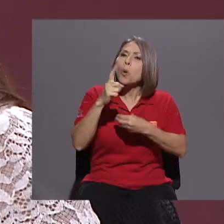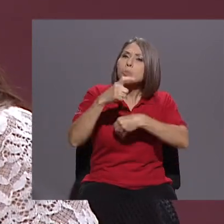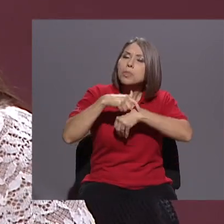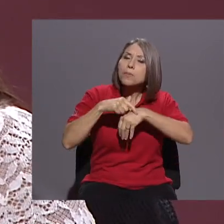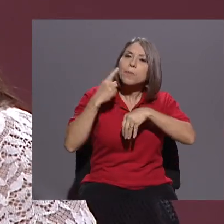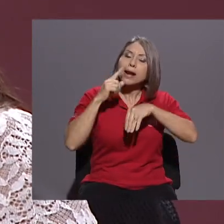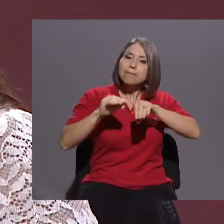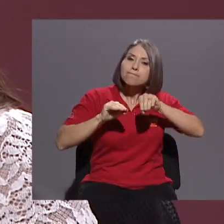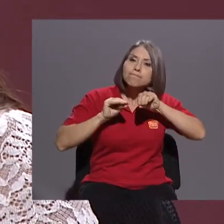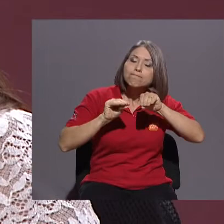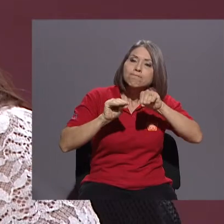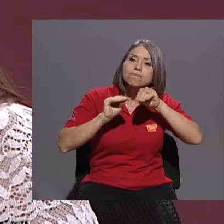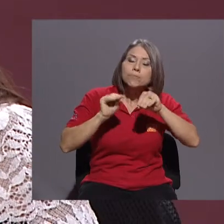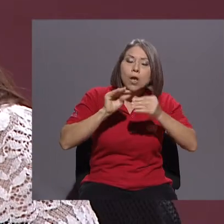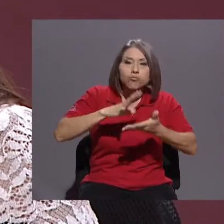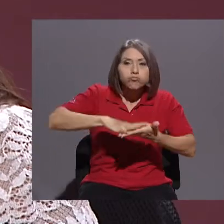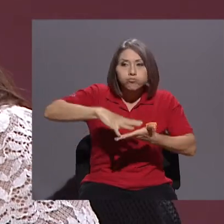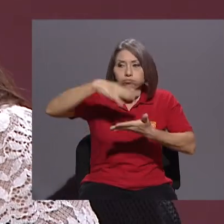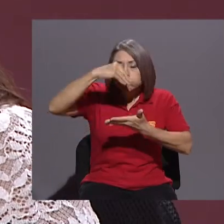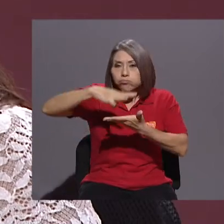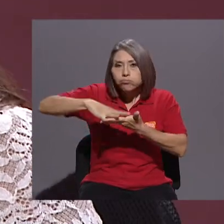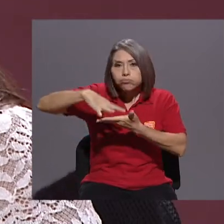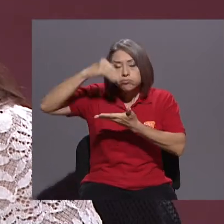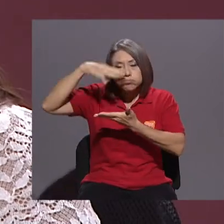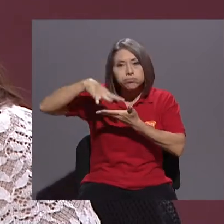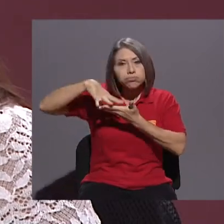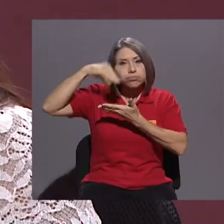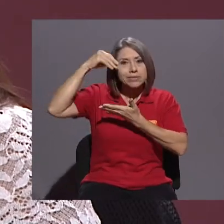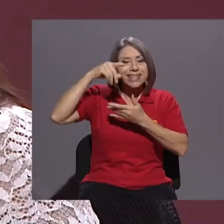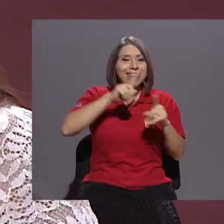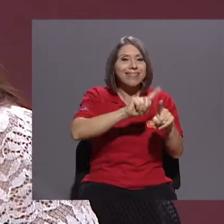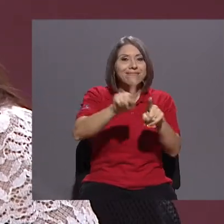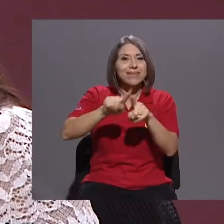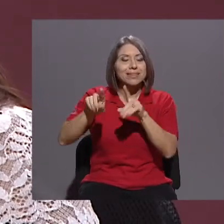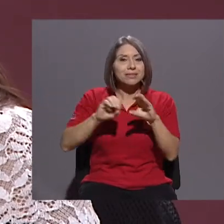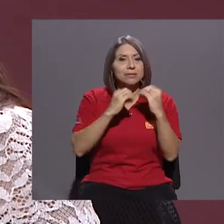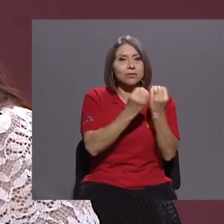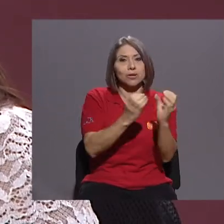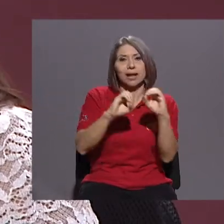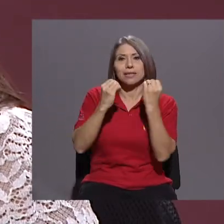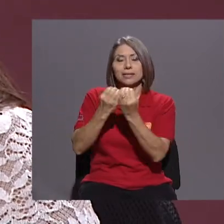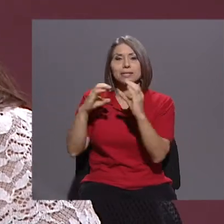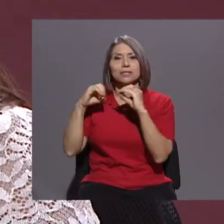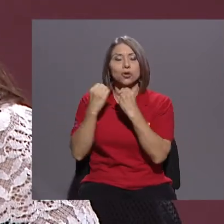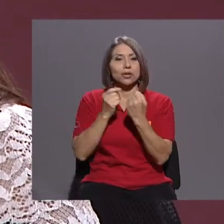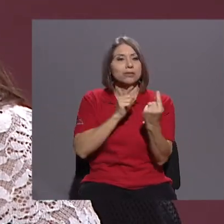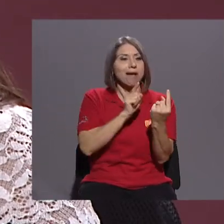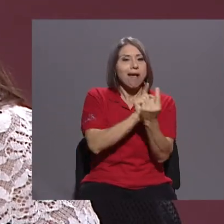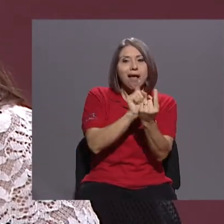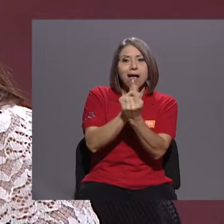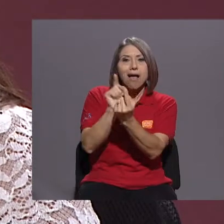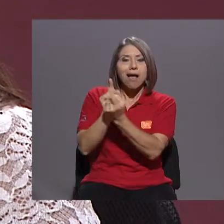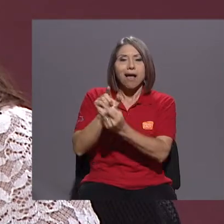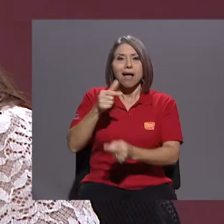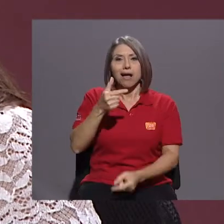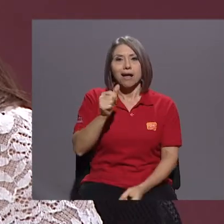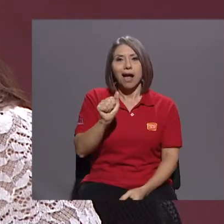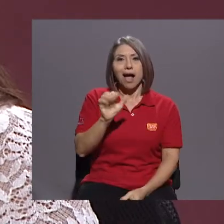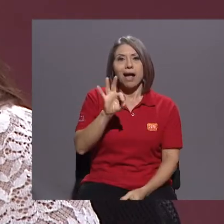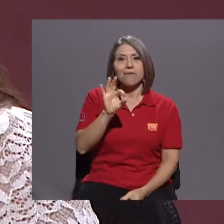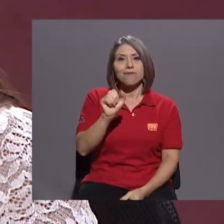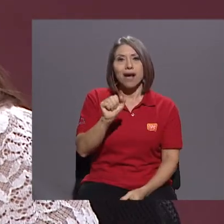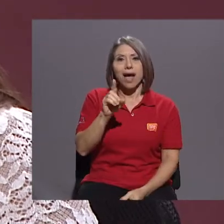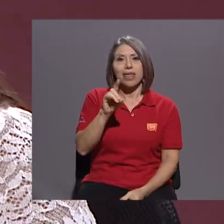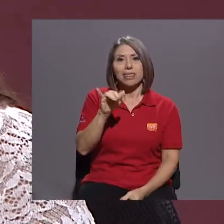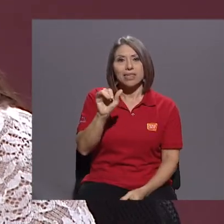formativo Un espacio de encuentro Entre diferentes organizaciones Donde justamente Gafadis tuvo una